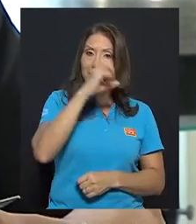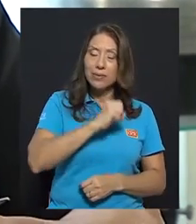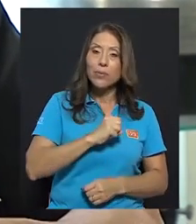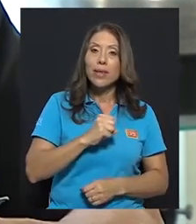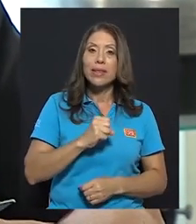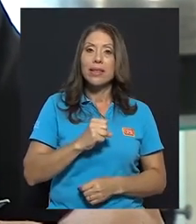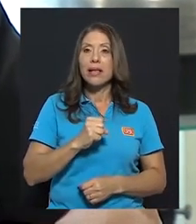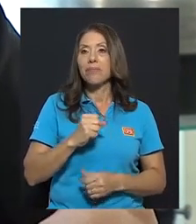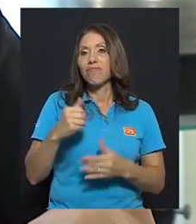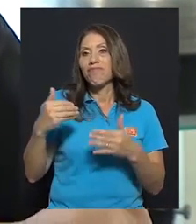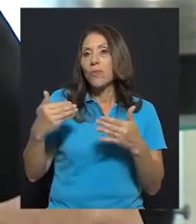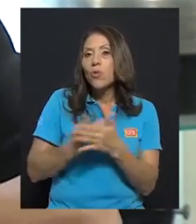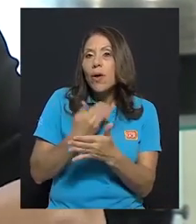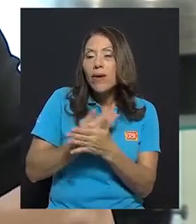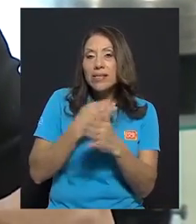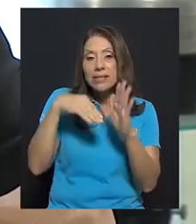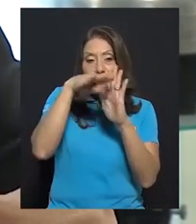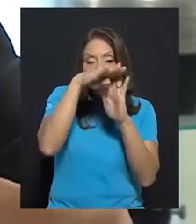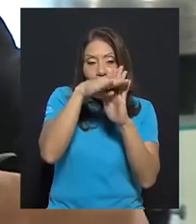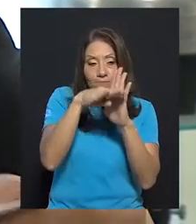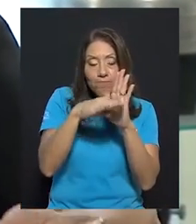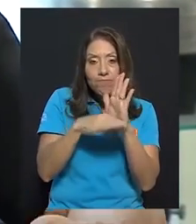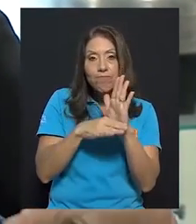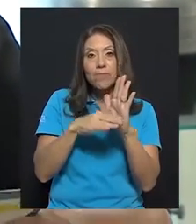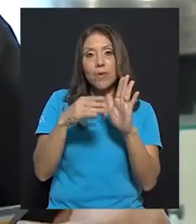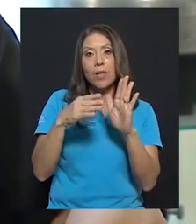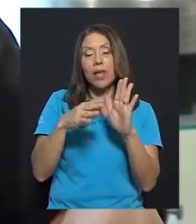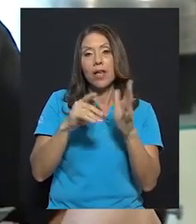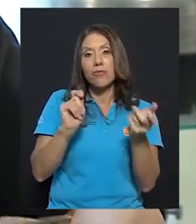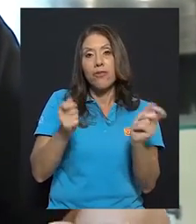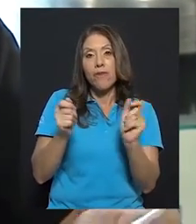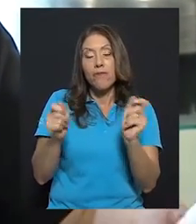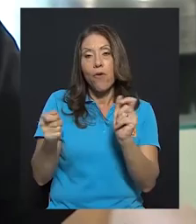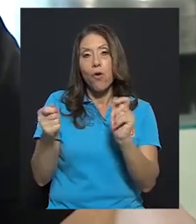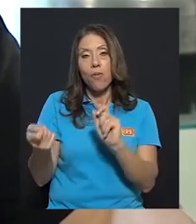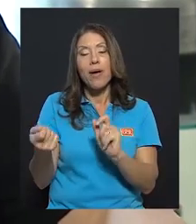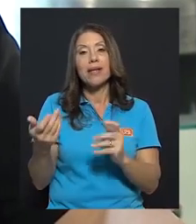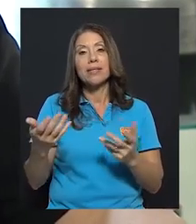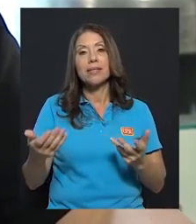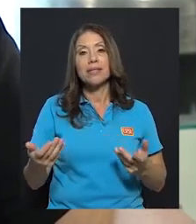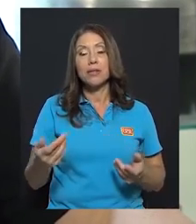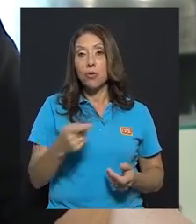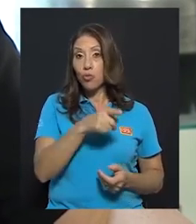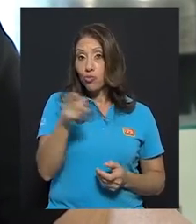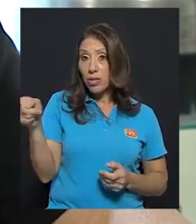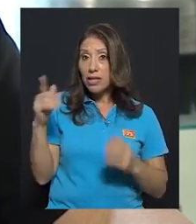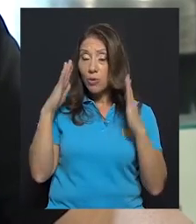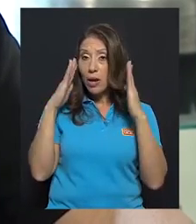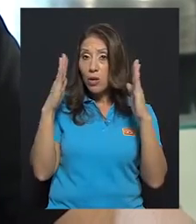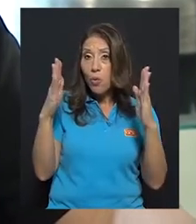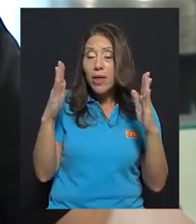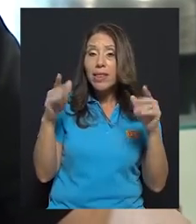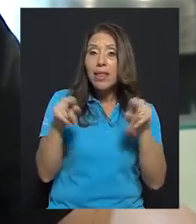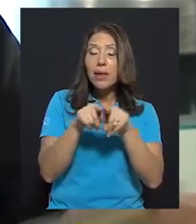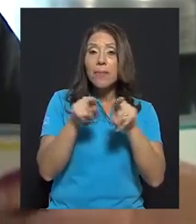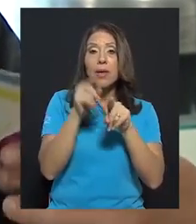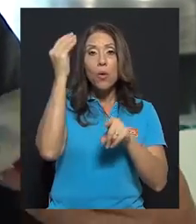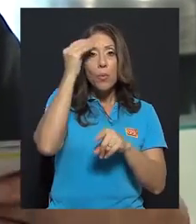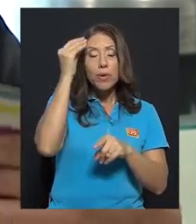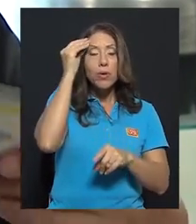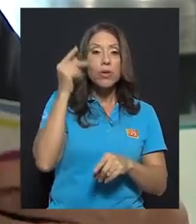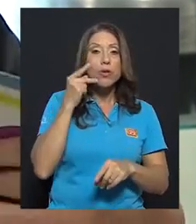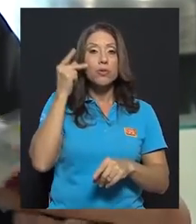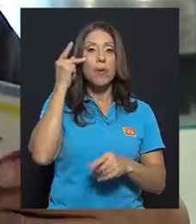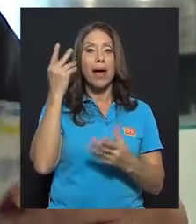nuevos protocolos o las nuevas maneras en reformas. Que las nuevas reformas, tomaron en cuenta la opinión de los